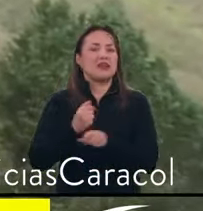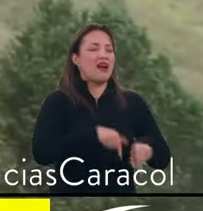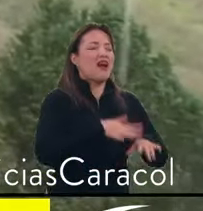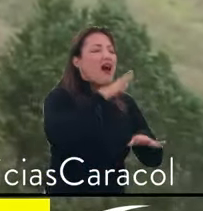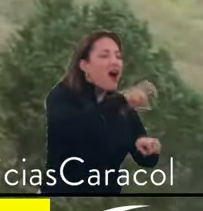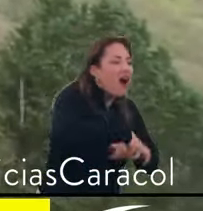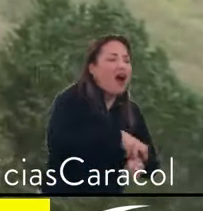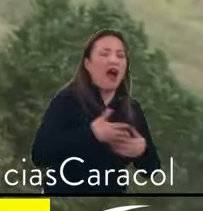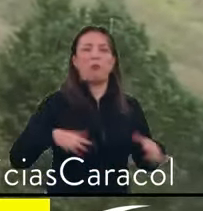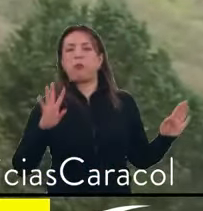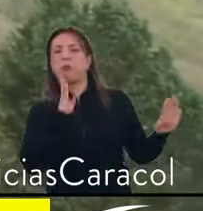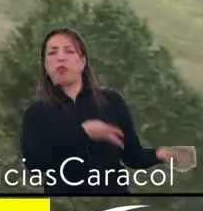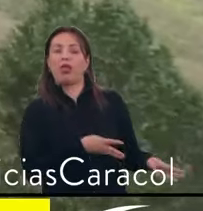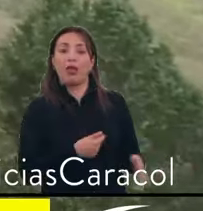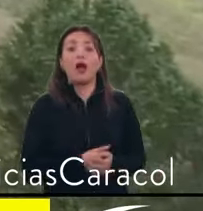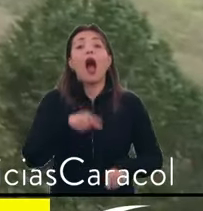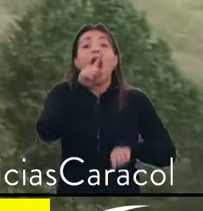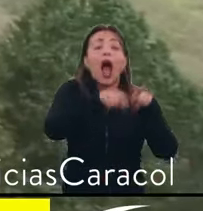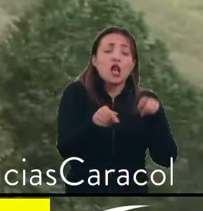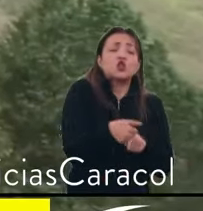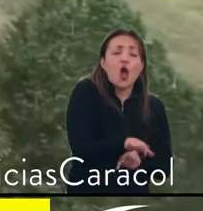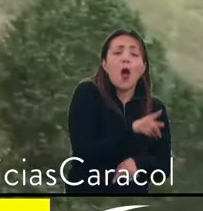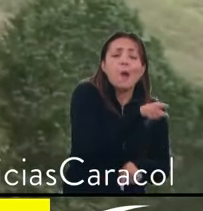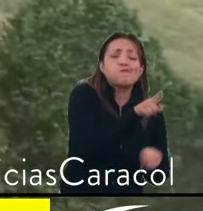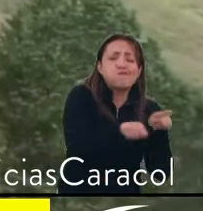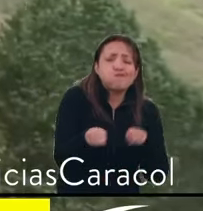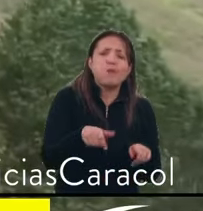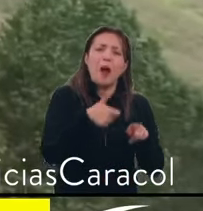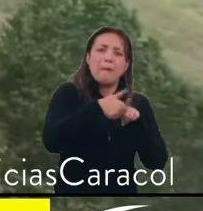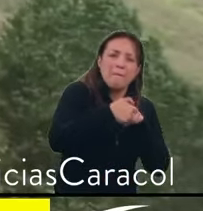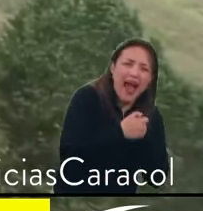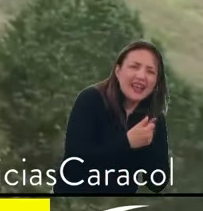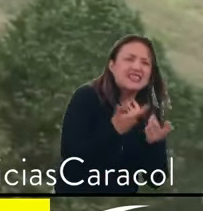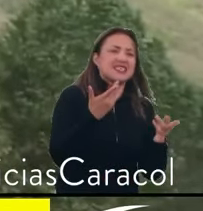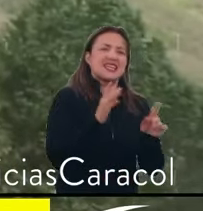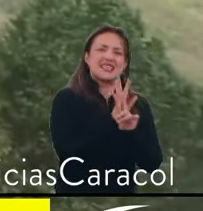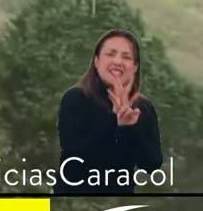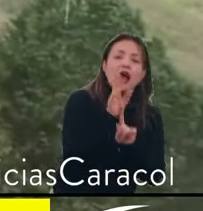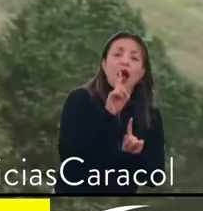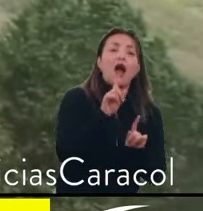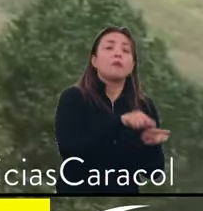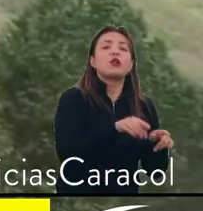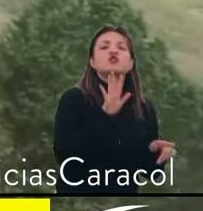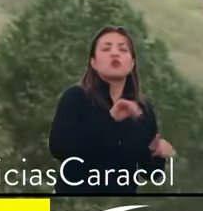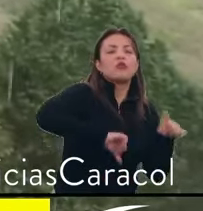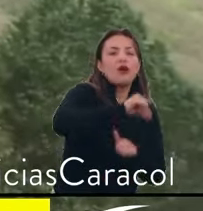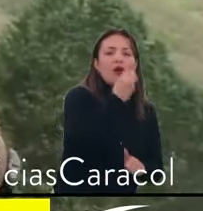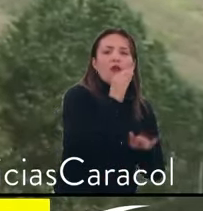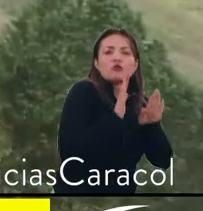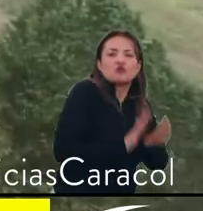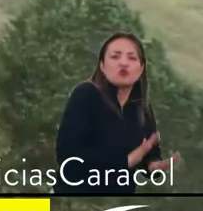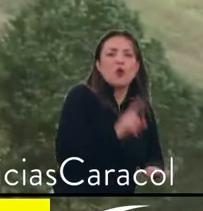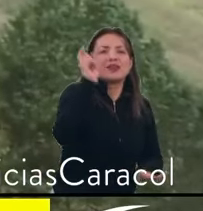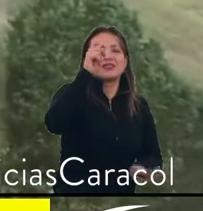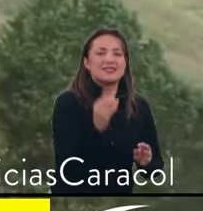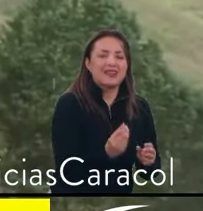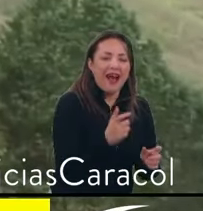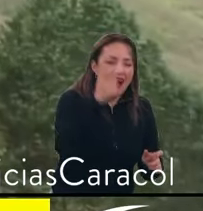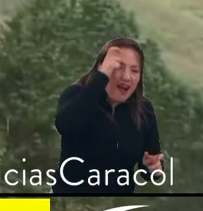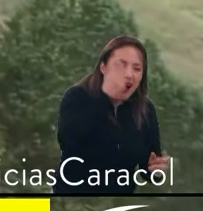Si bien aún persisten algunos cultivos de maíz y de cebada, los mismos se usan para el consumo propio, ya sea del ganado o de otro